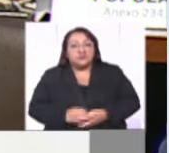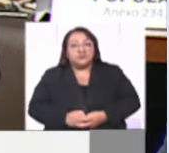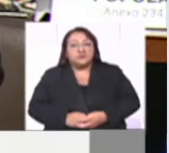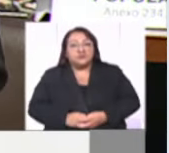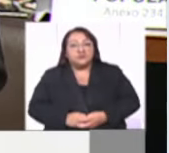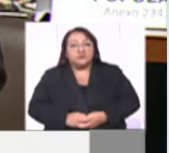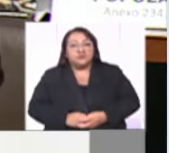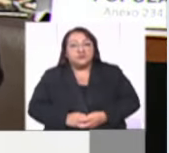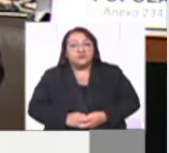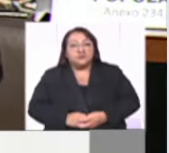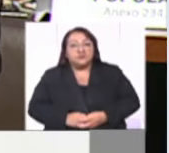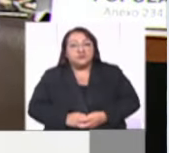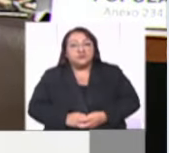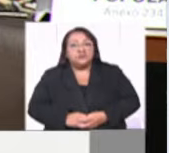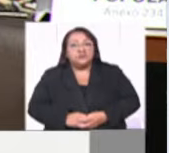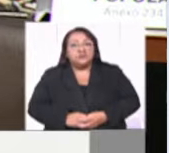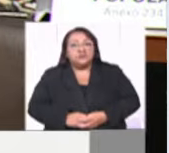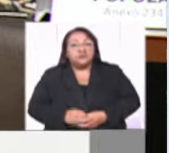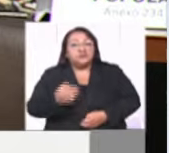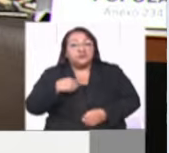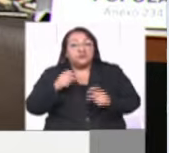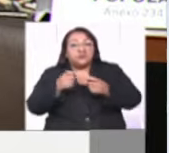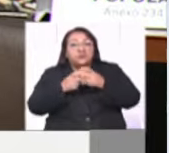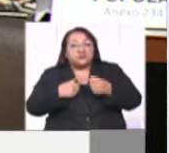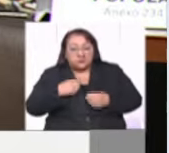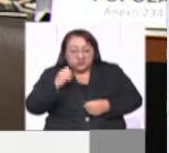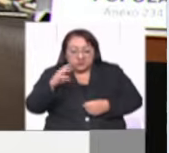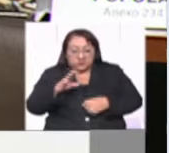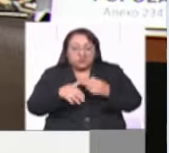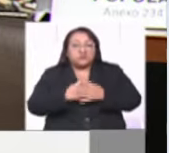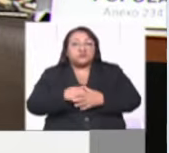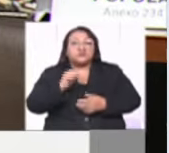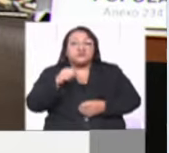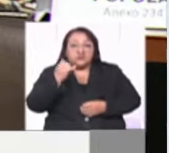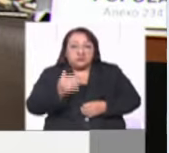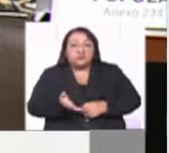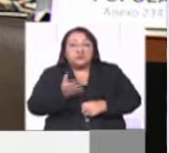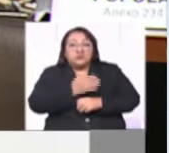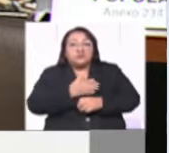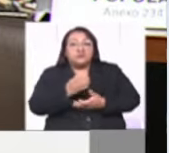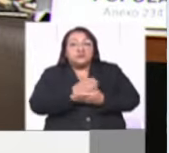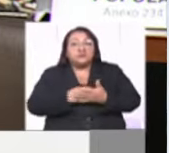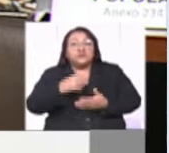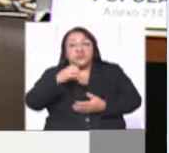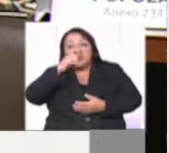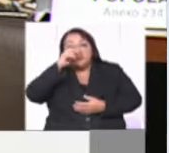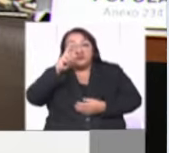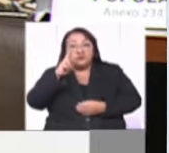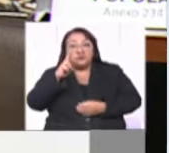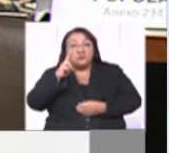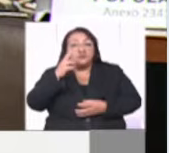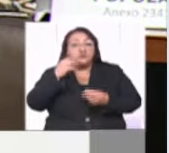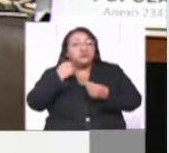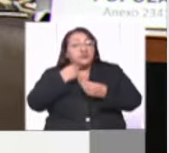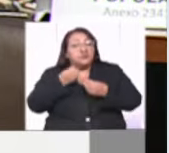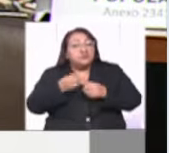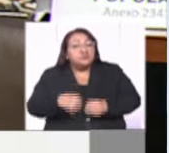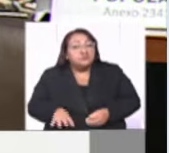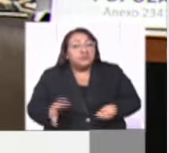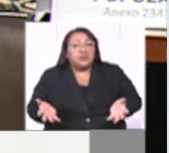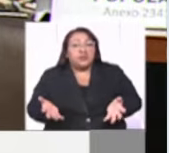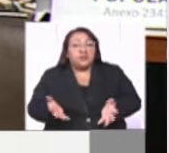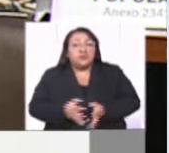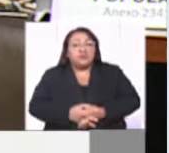somos parlamentarios y tenemos que reivindicarnos. Ha existido en la ciudad del Cusco, en la región, pérdidas, y esas